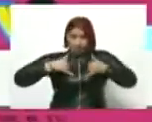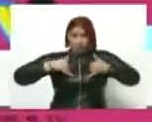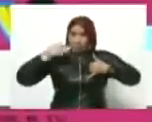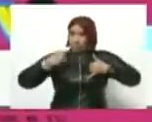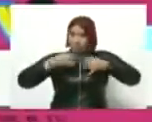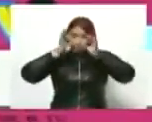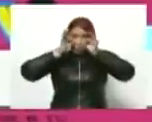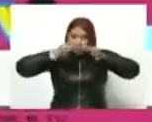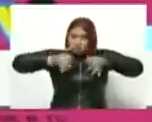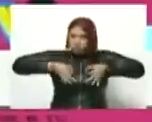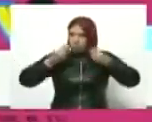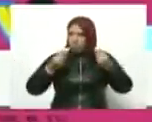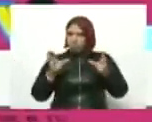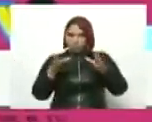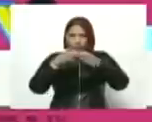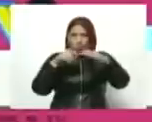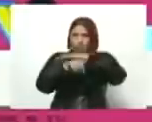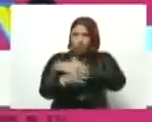debemos hacerlo.